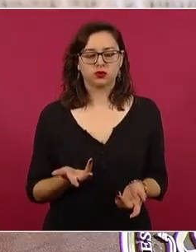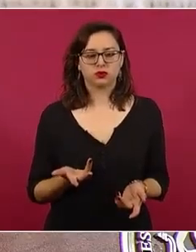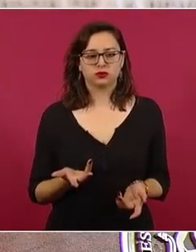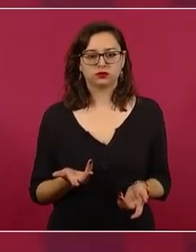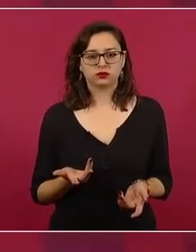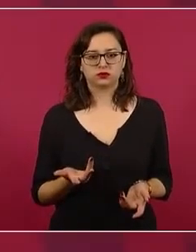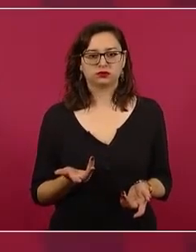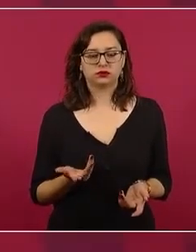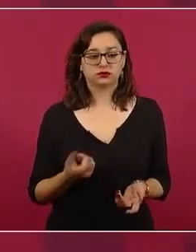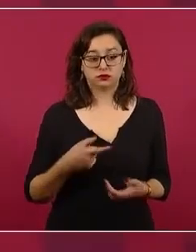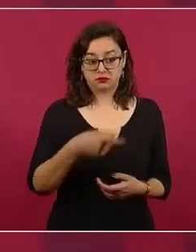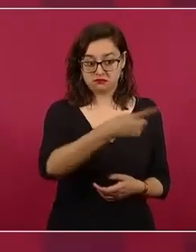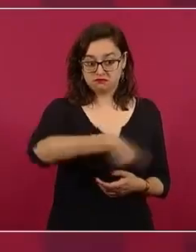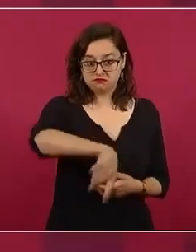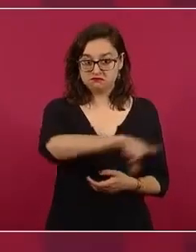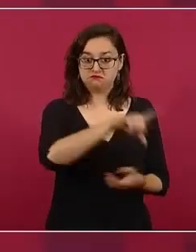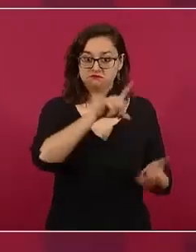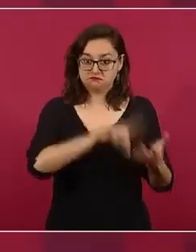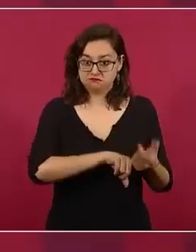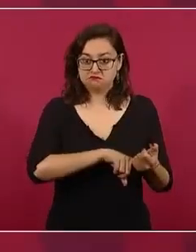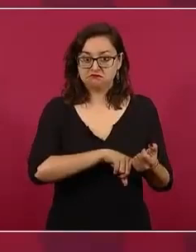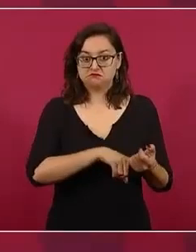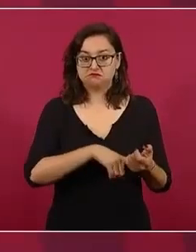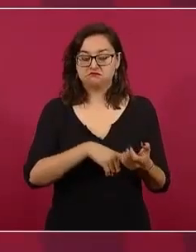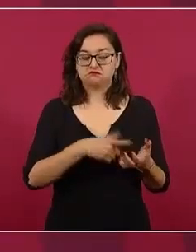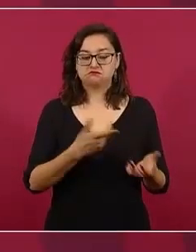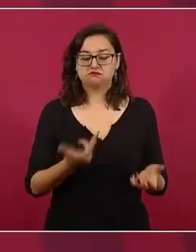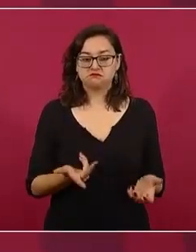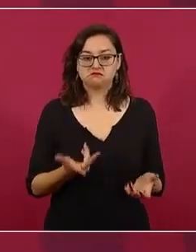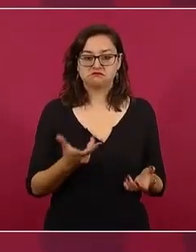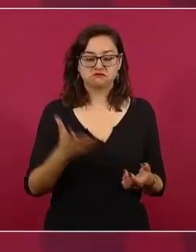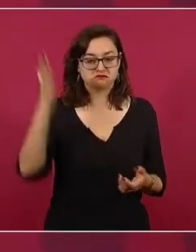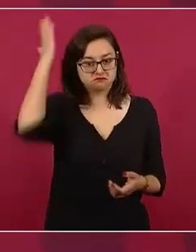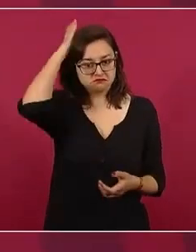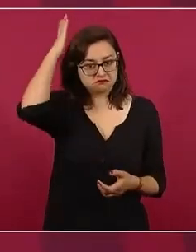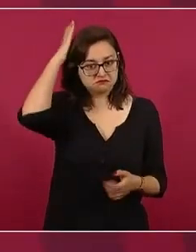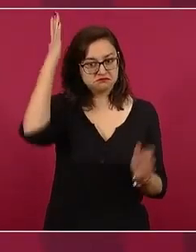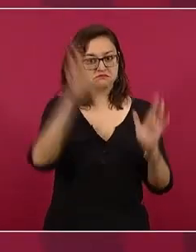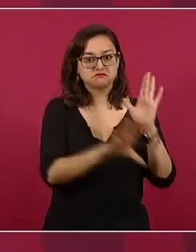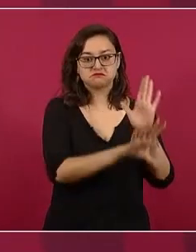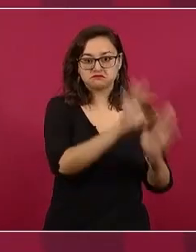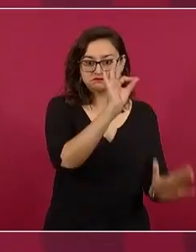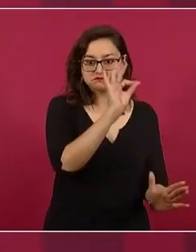Se elegía a sus dirigentes